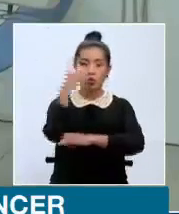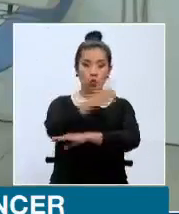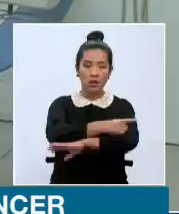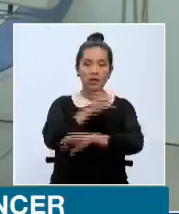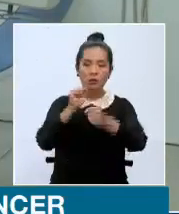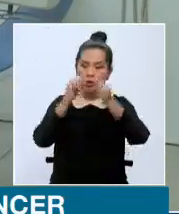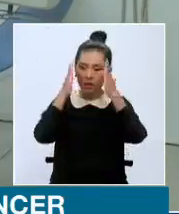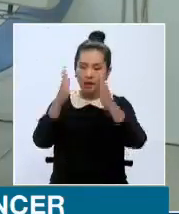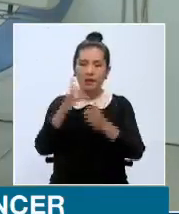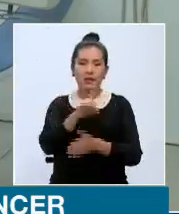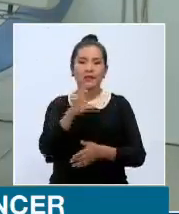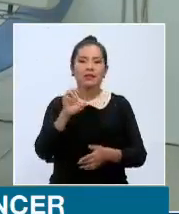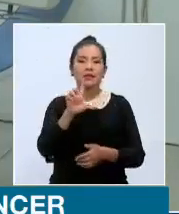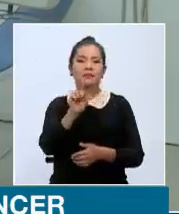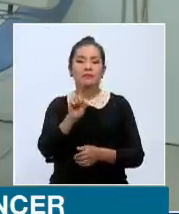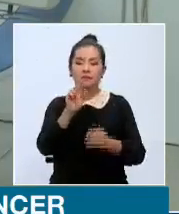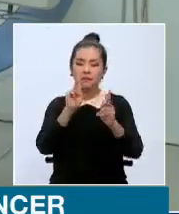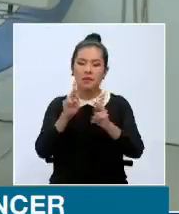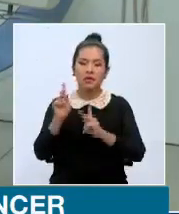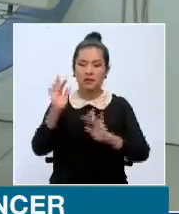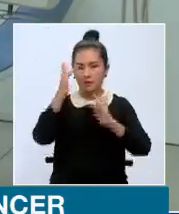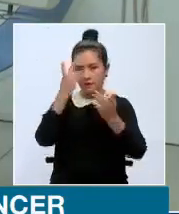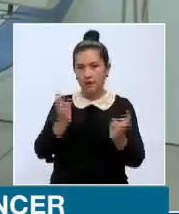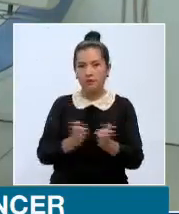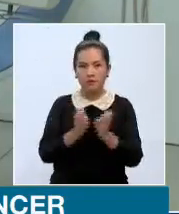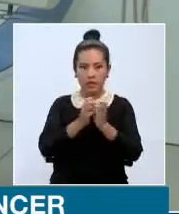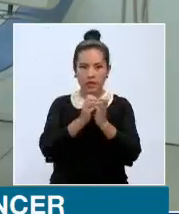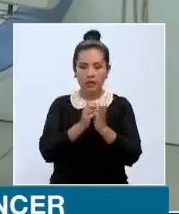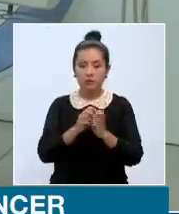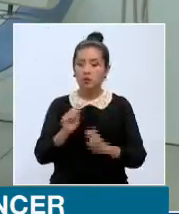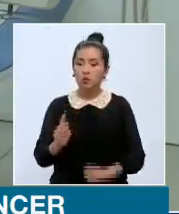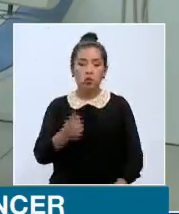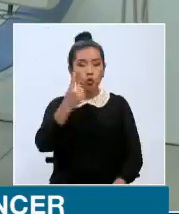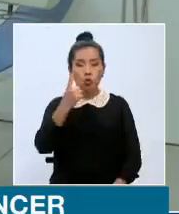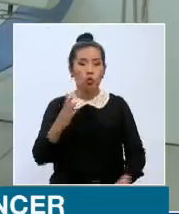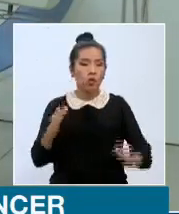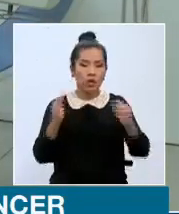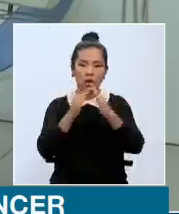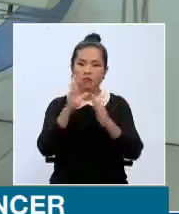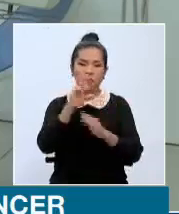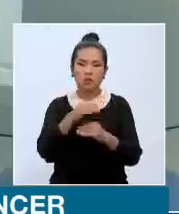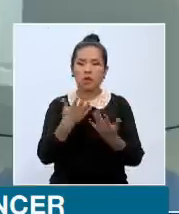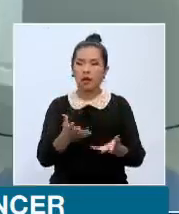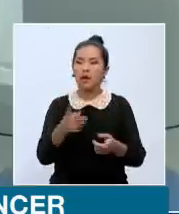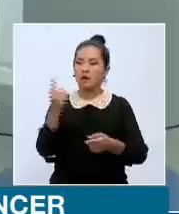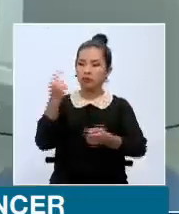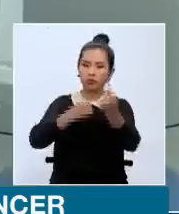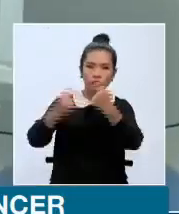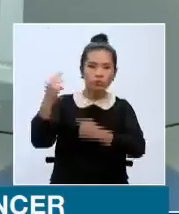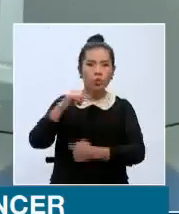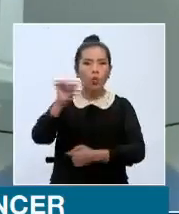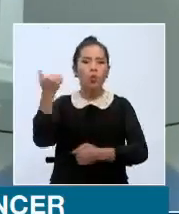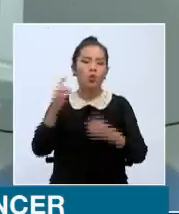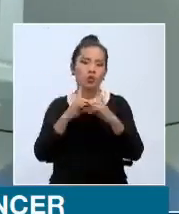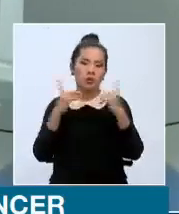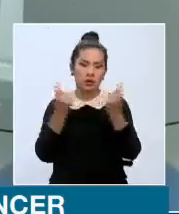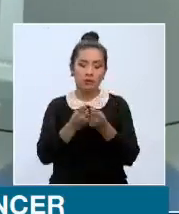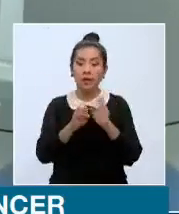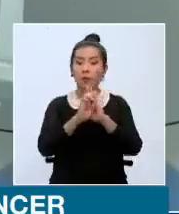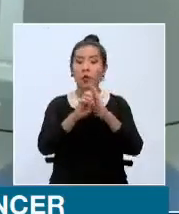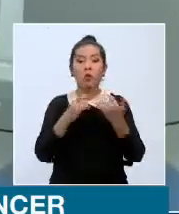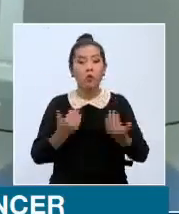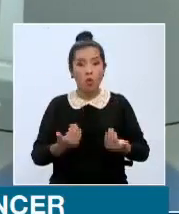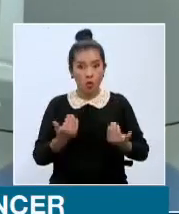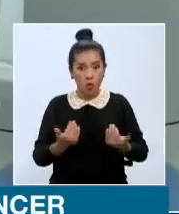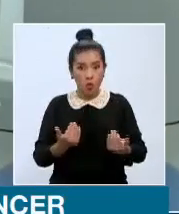de La Paz son los que se atienden acá, sino pacientes de muchos otros departamentos. Por ejemplo, hoy han sido atendidos, se han hecho hacer